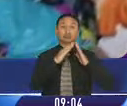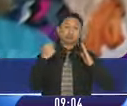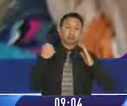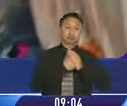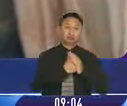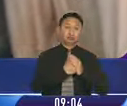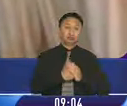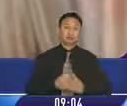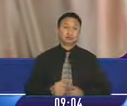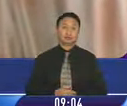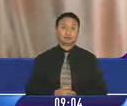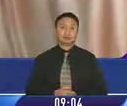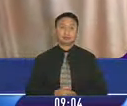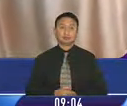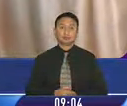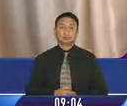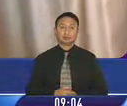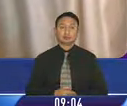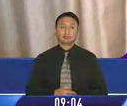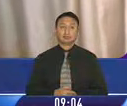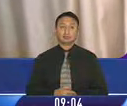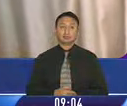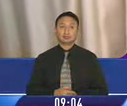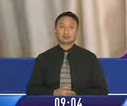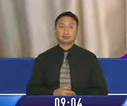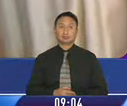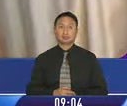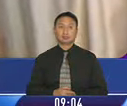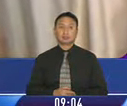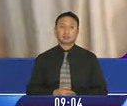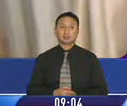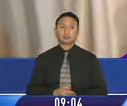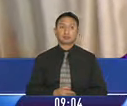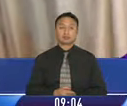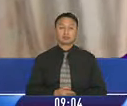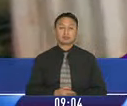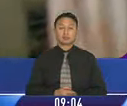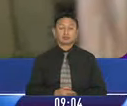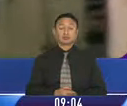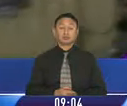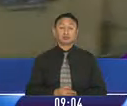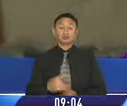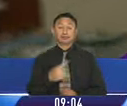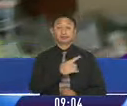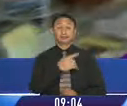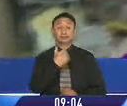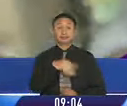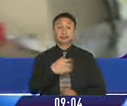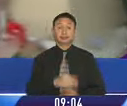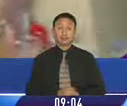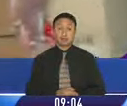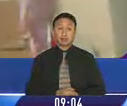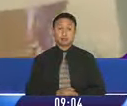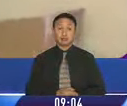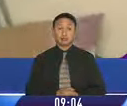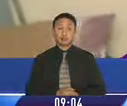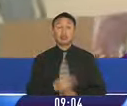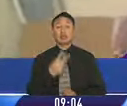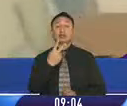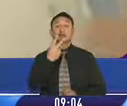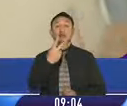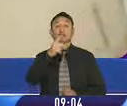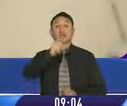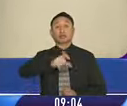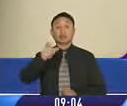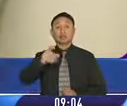control del bus, se trepe a la vereda y choque contra este inmueble. Afortunadamente, los dos ocupantes del domicilio